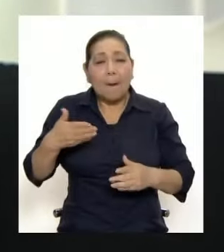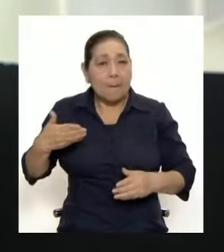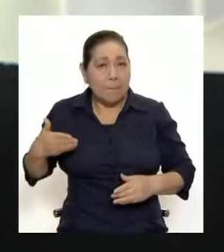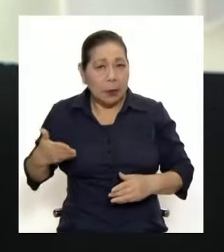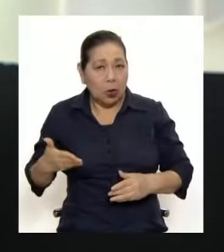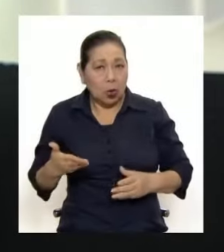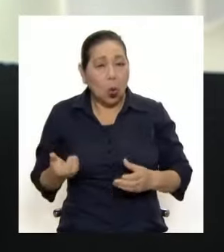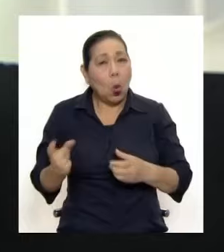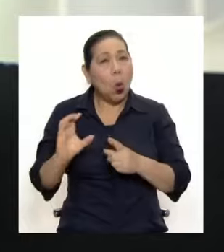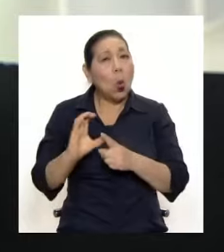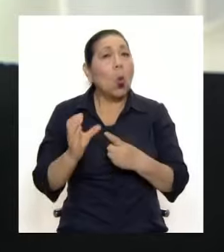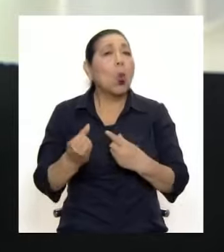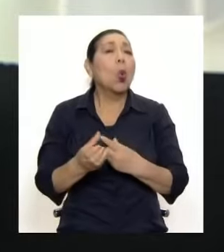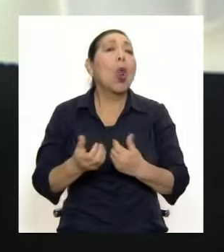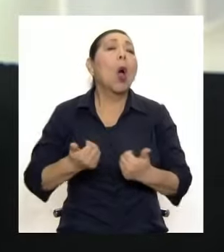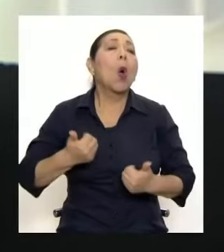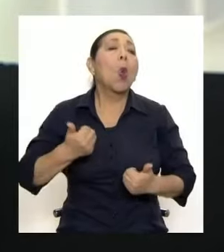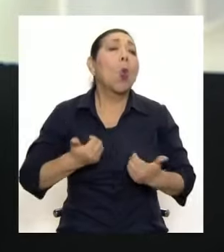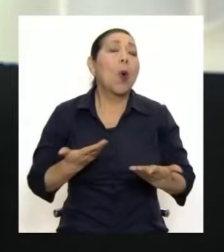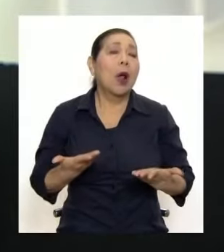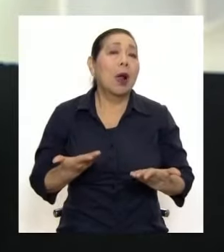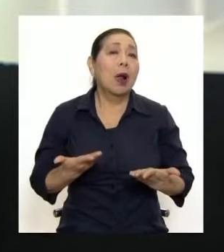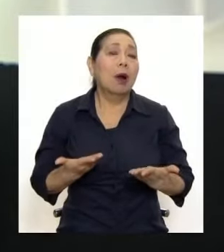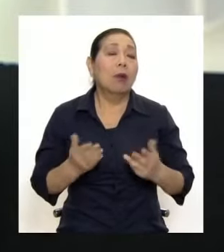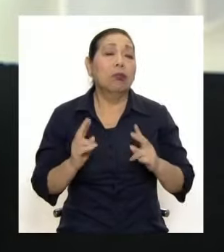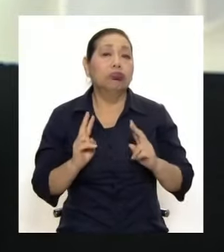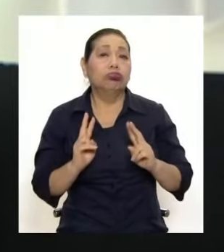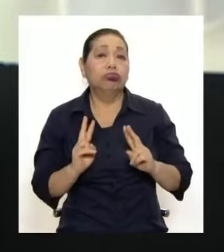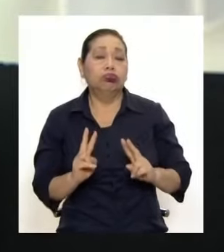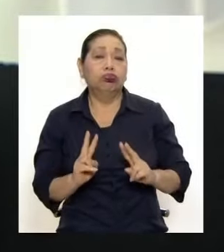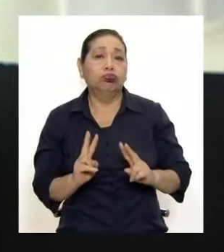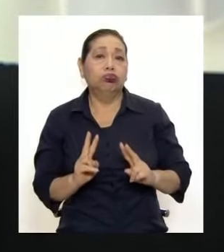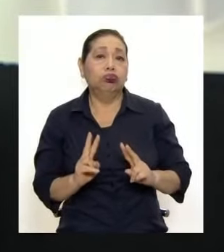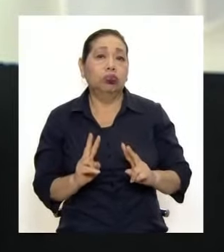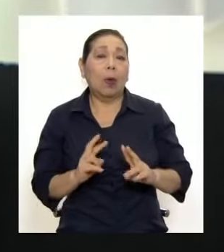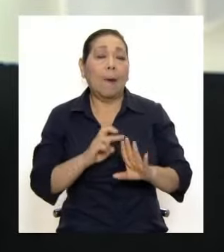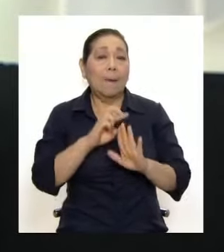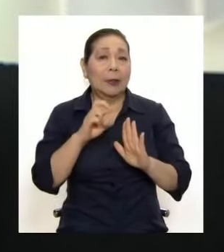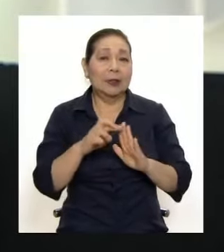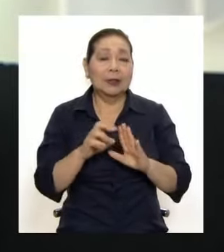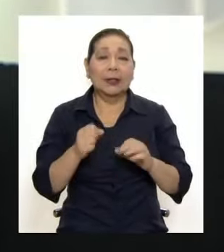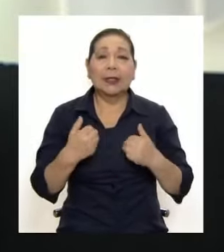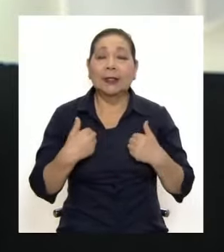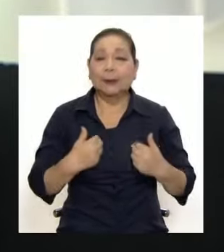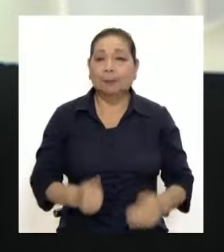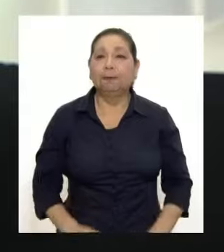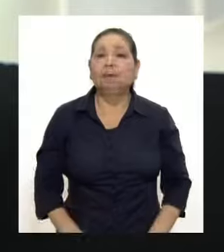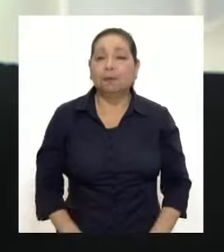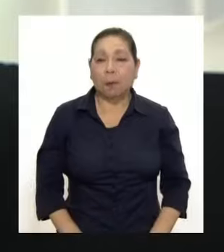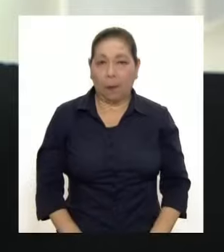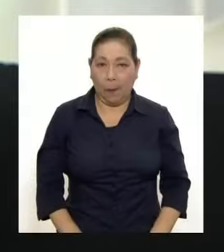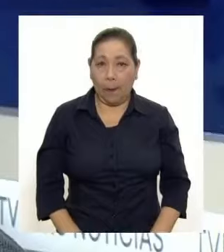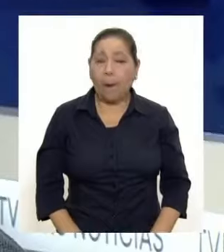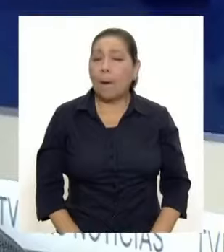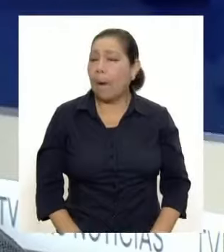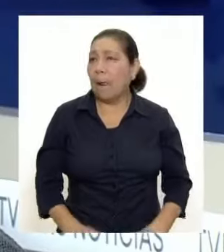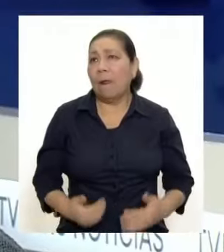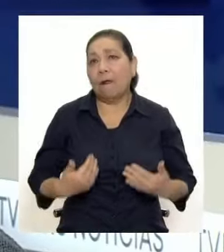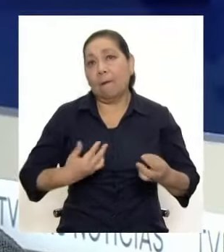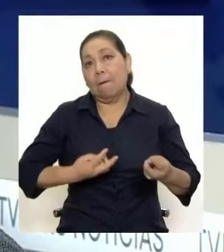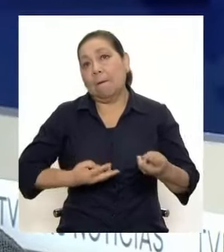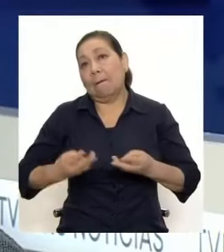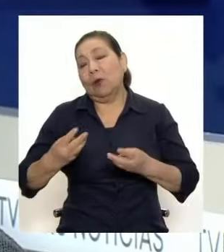la acuicultura Cuáles son estos Cuál es nuestro pan Cuál es este esta proyección que tenemos como marca Perú bueno tenemos